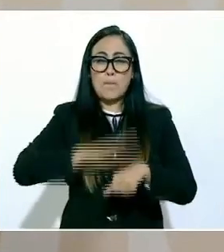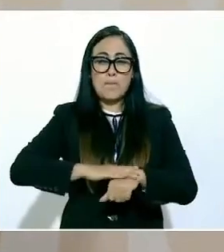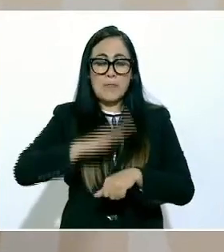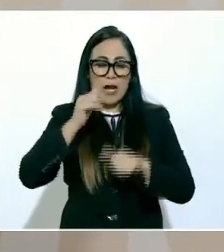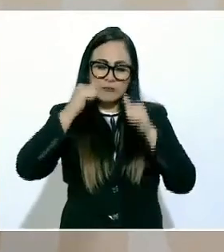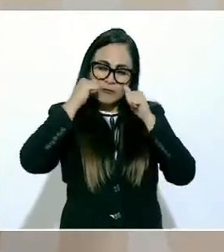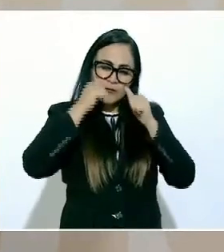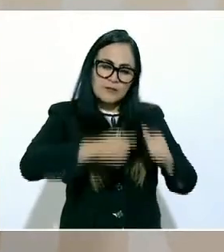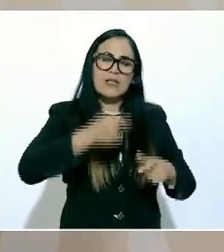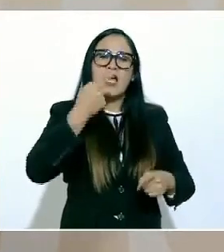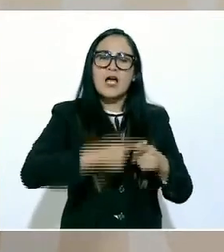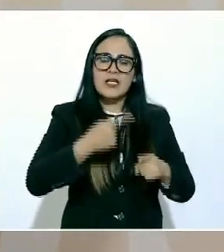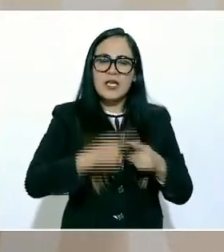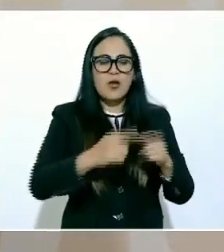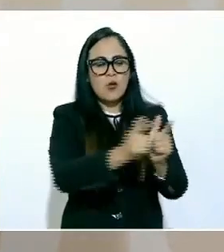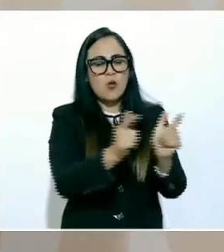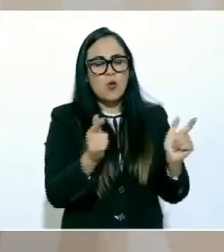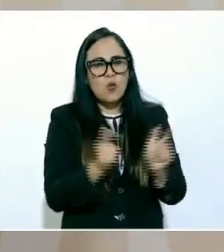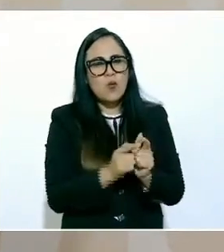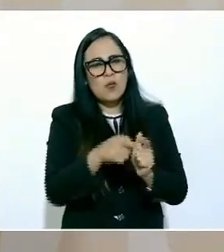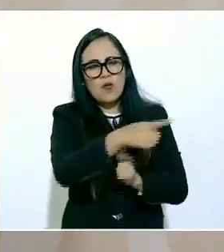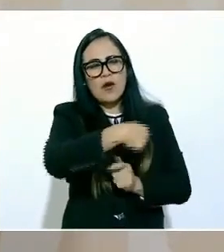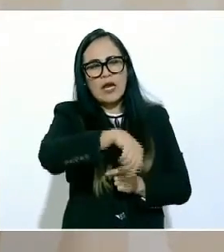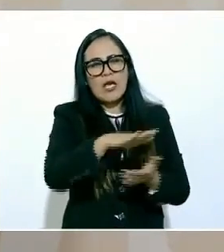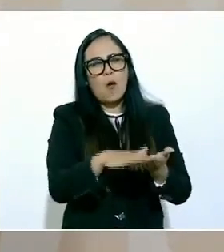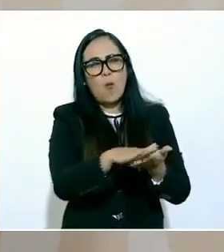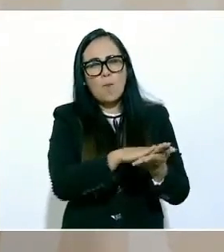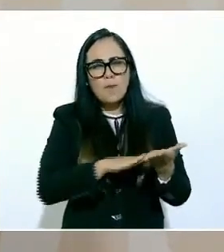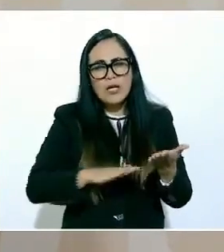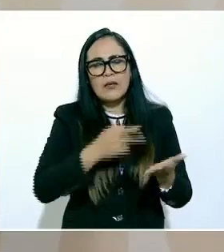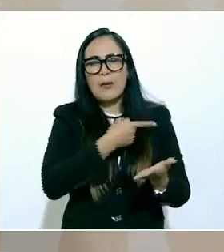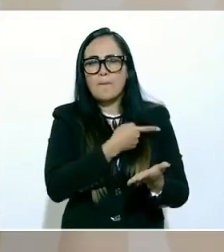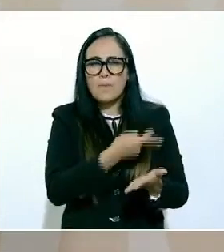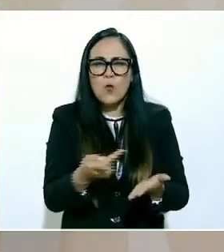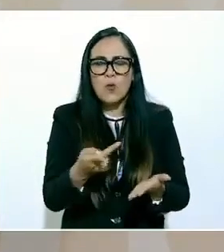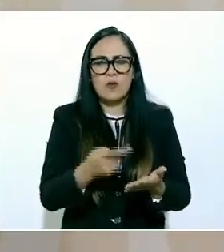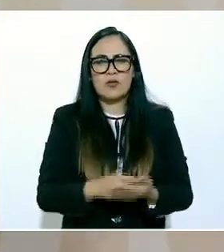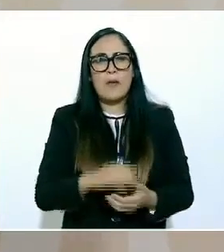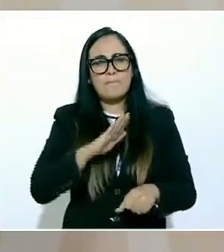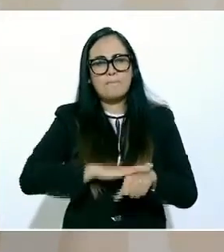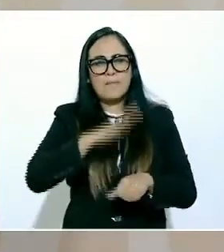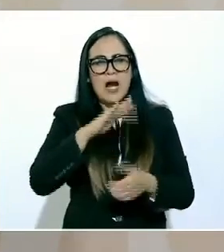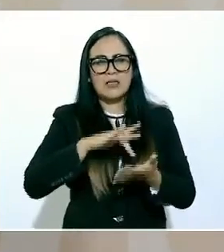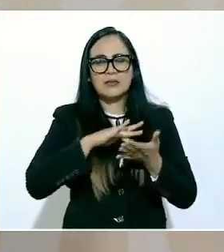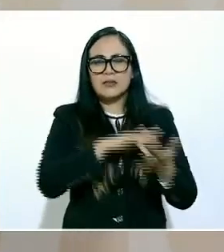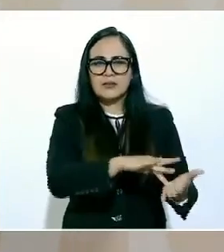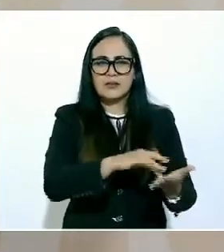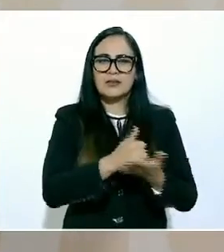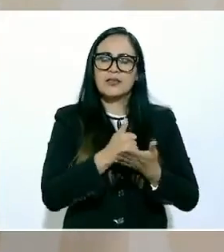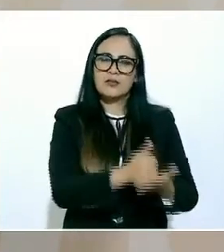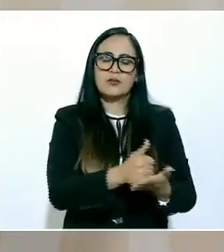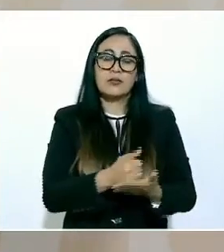preferencia a la gente humilde, a la gente pobre. Esto es lo mejor